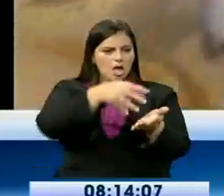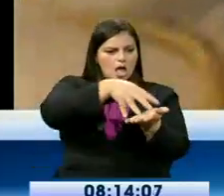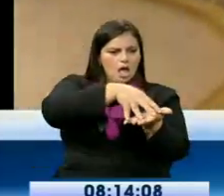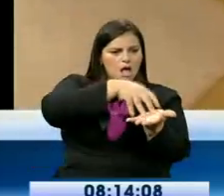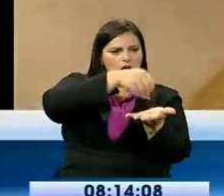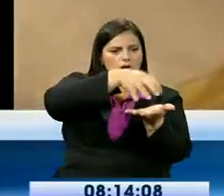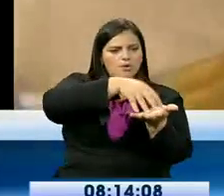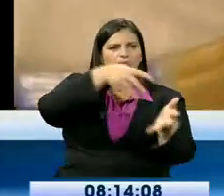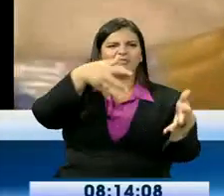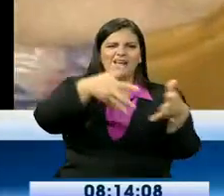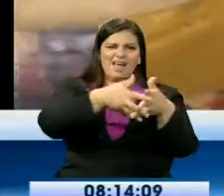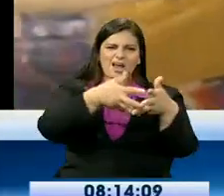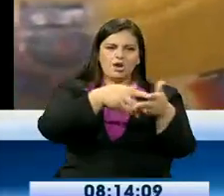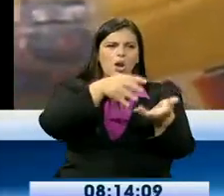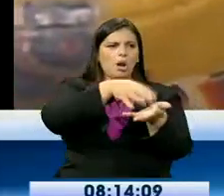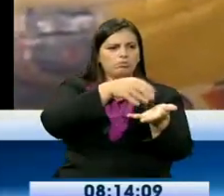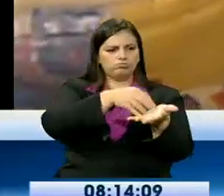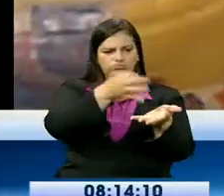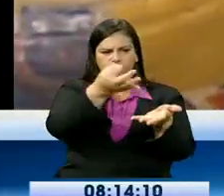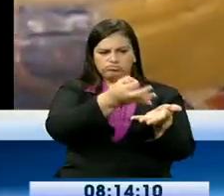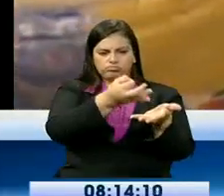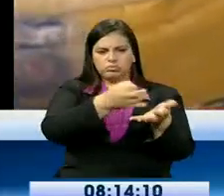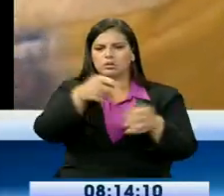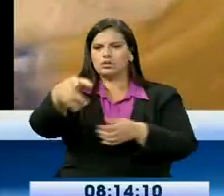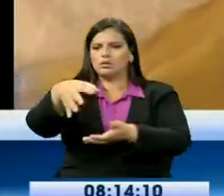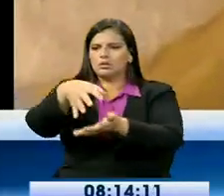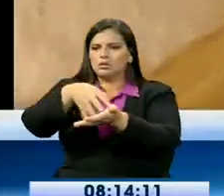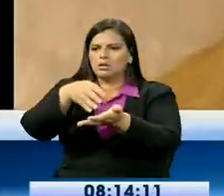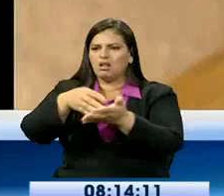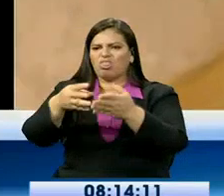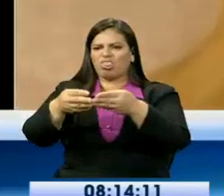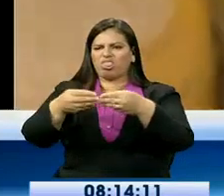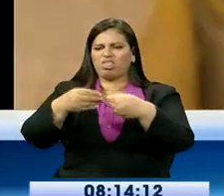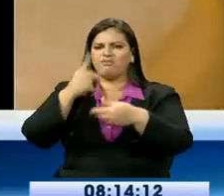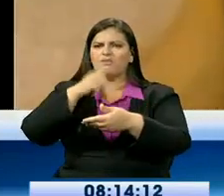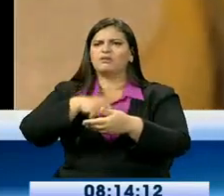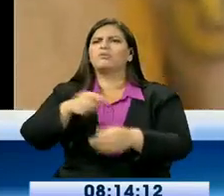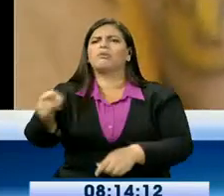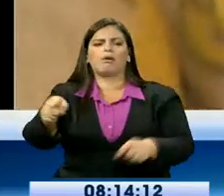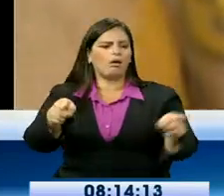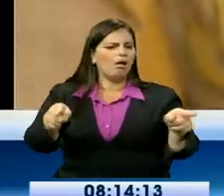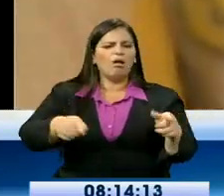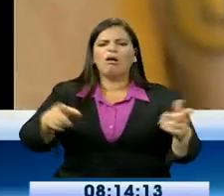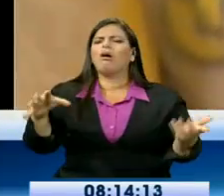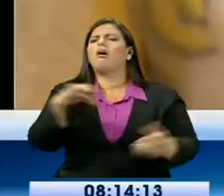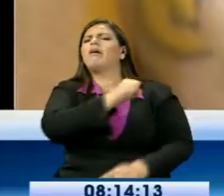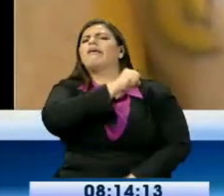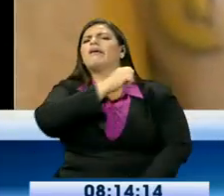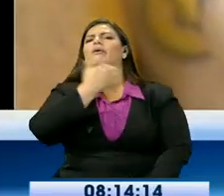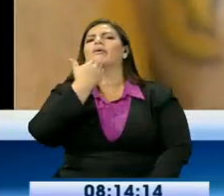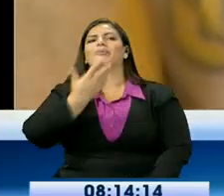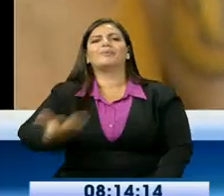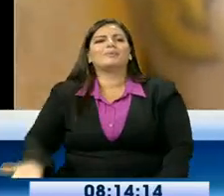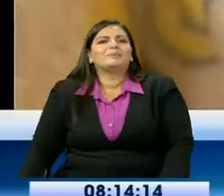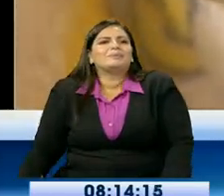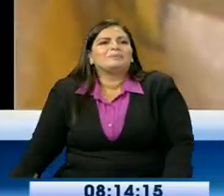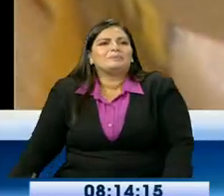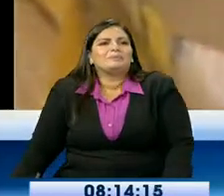casa, diferenciar el arroz plástico o no? El plástico hay diferente, que es